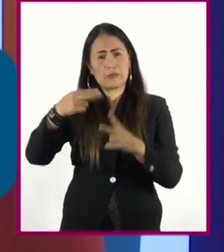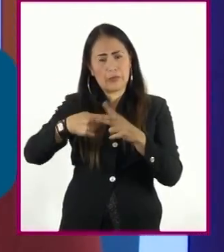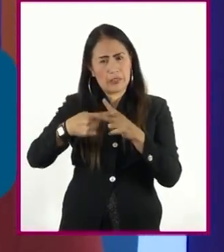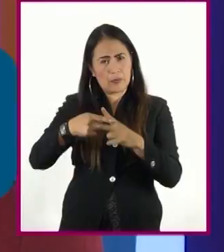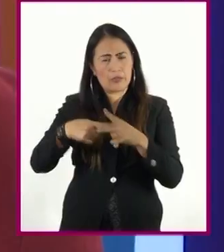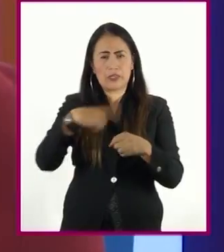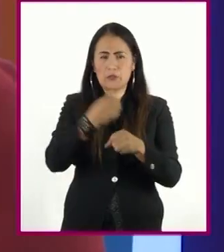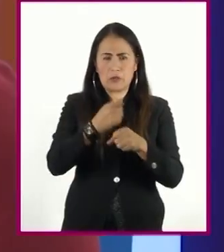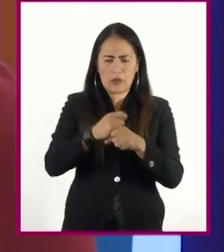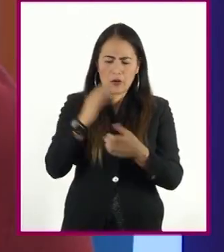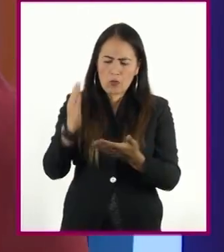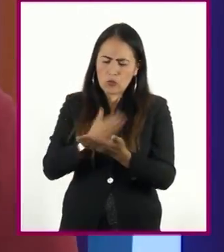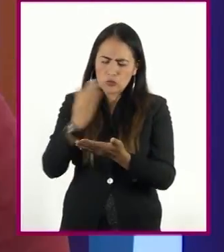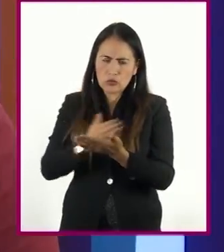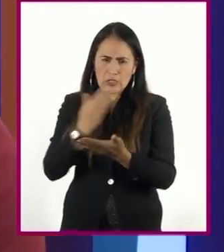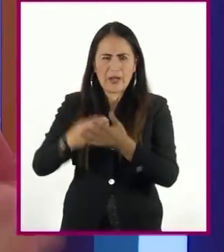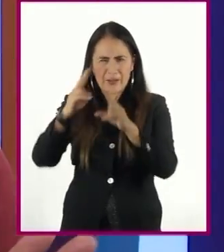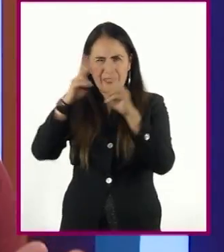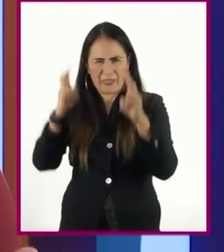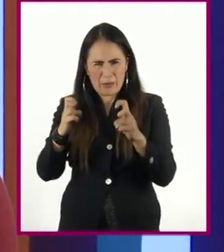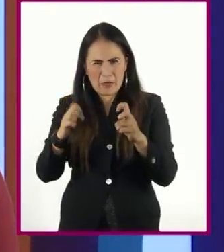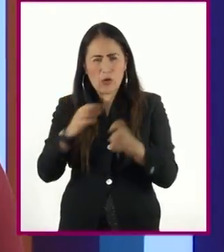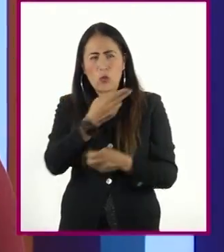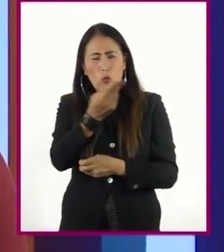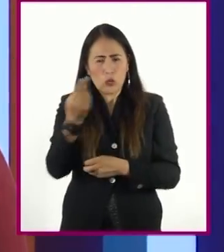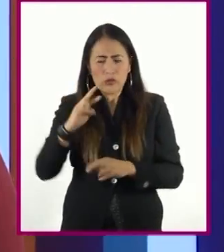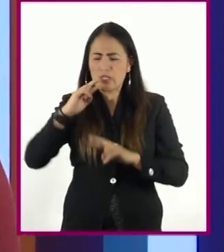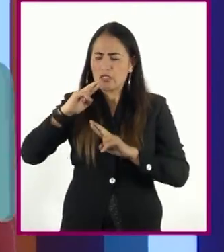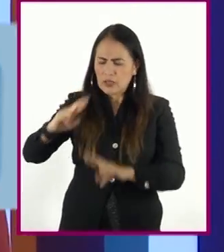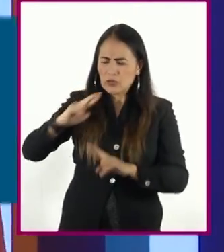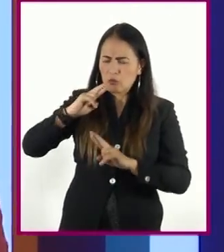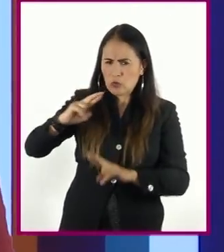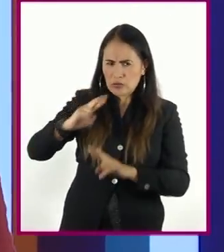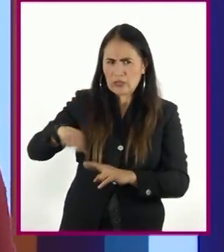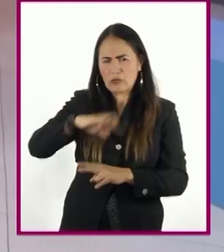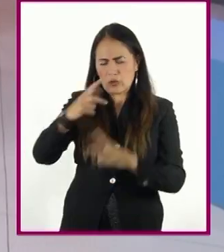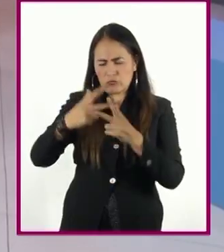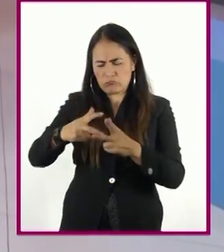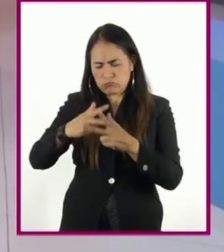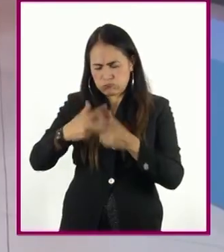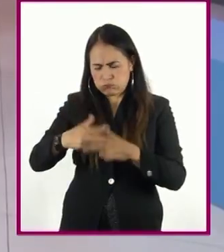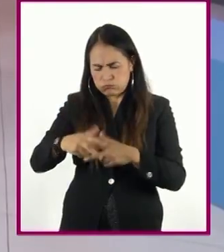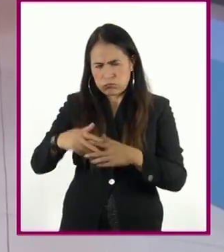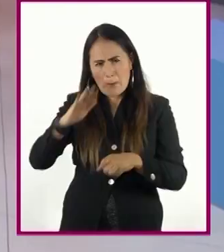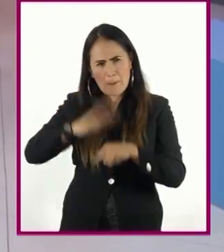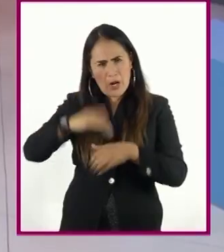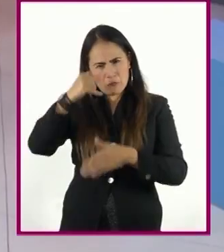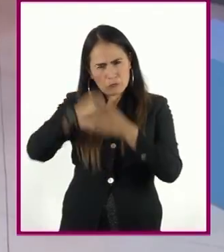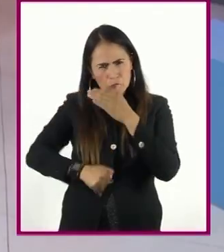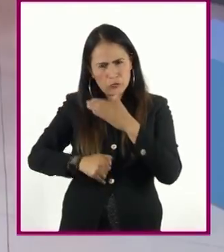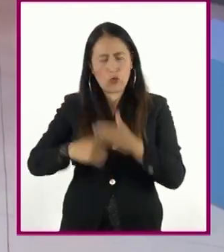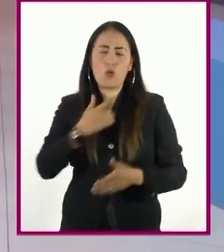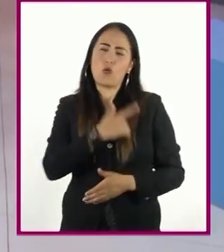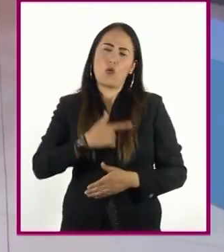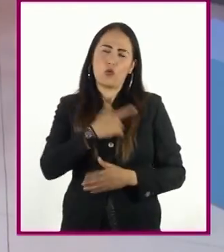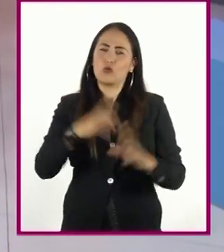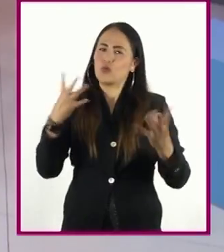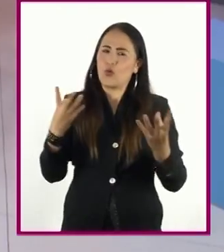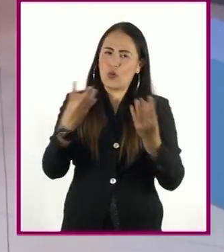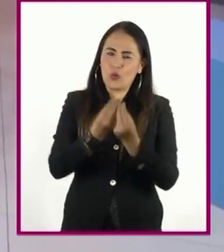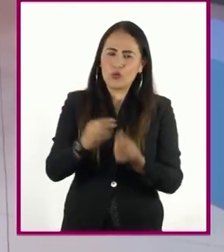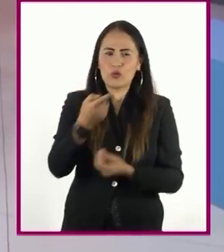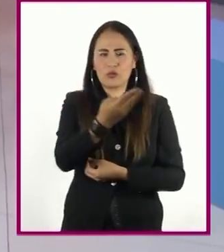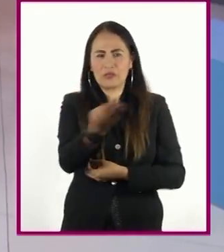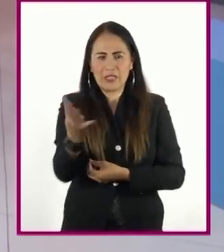él este tema. Resuelvan todo lo que puedan para profundizar en él. Un gusto compartir contigo, Daniel, y con